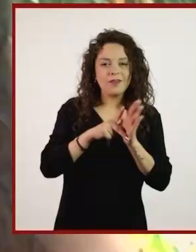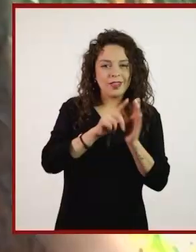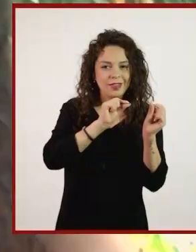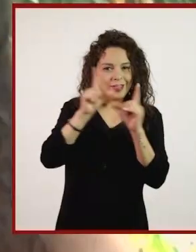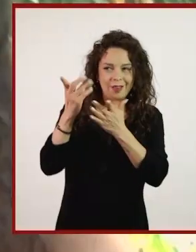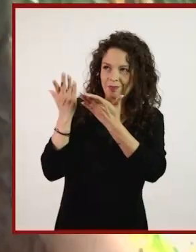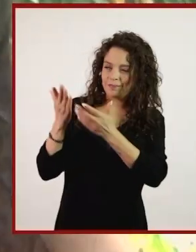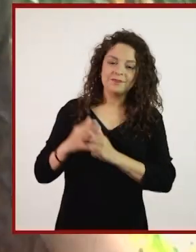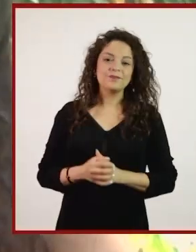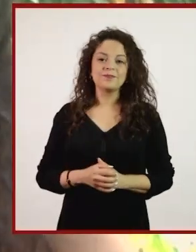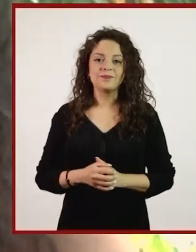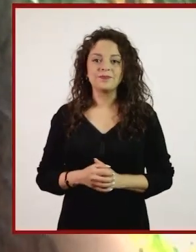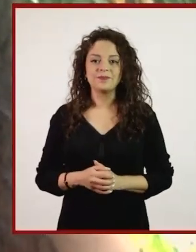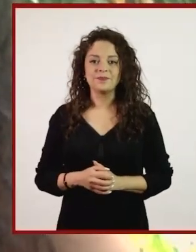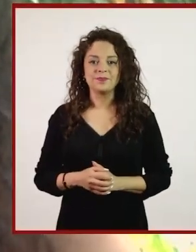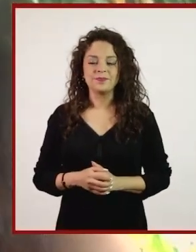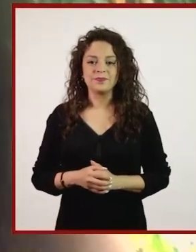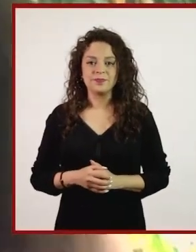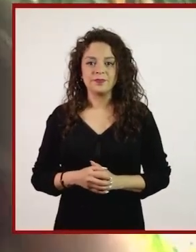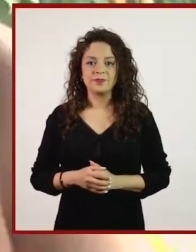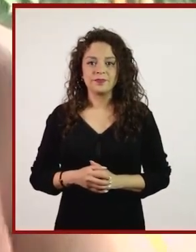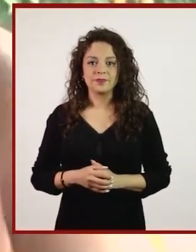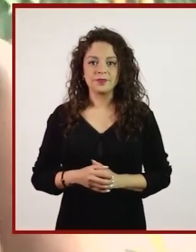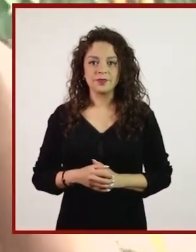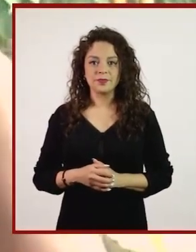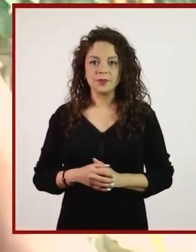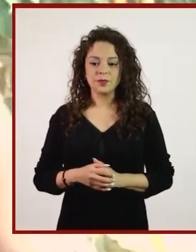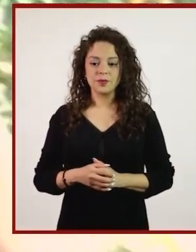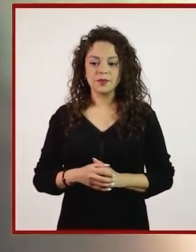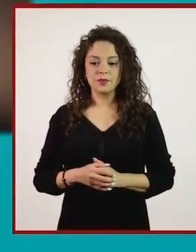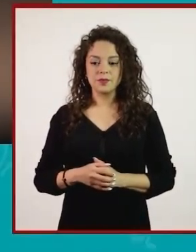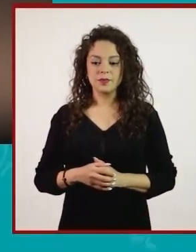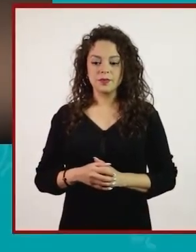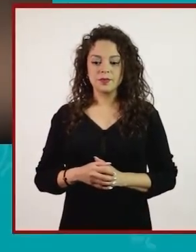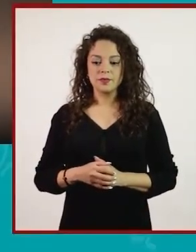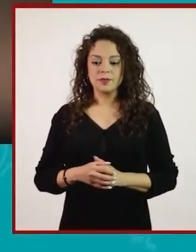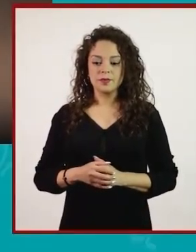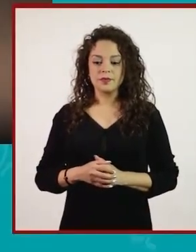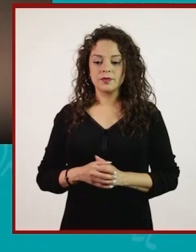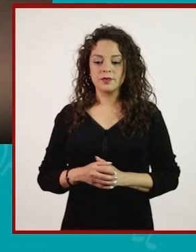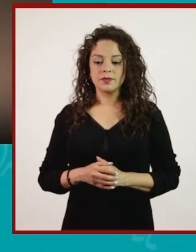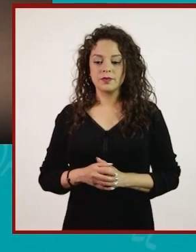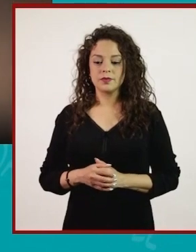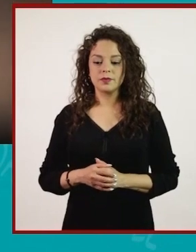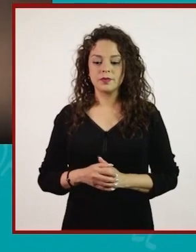invitamos a que nos acompañes a ver la siguiente cápsula. Venga, vamos.